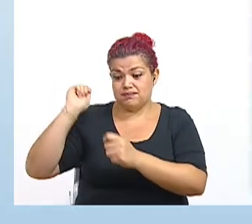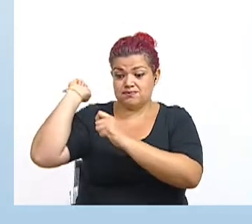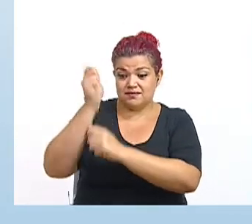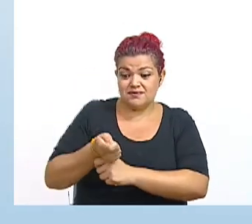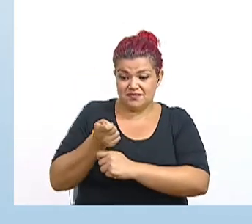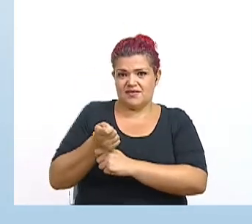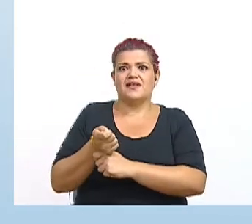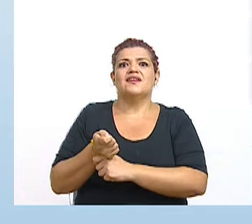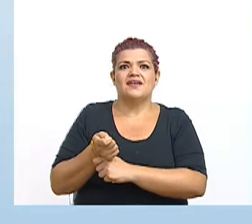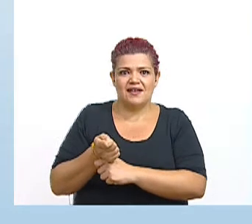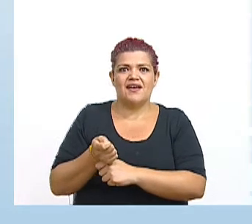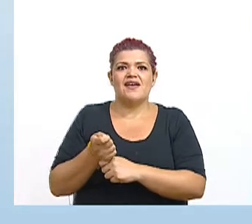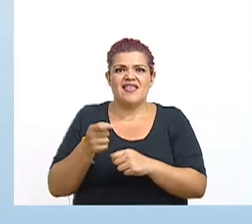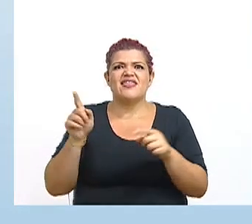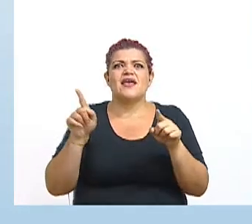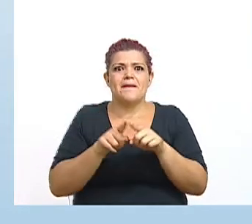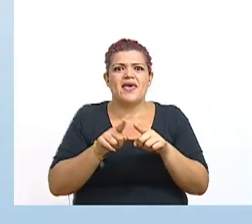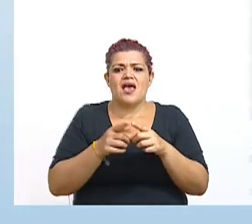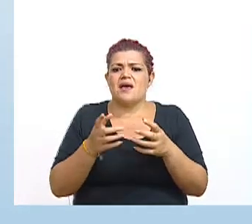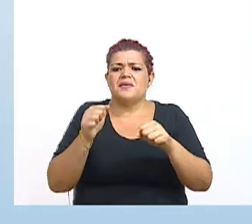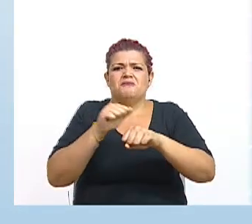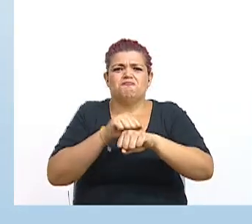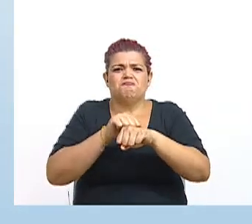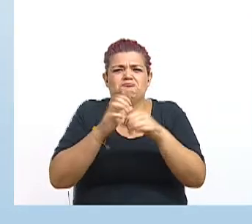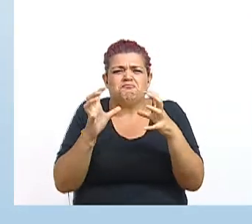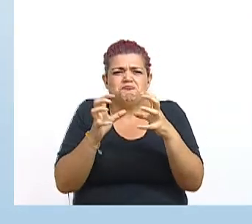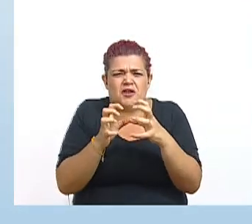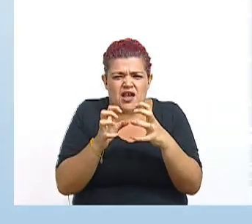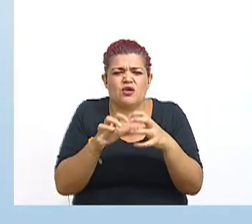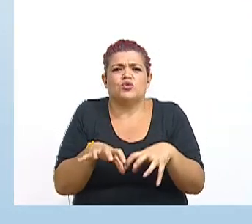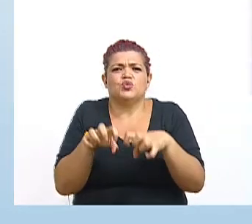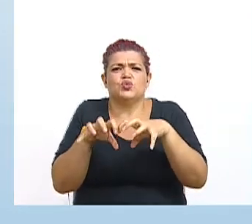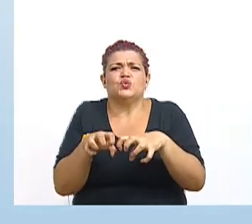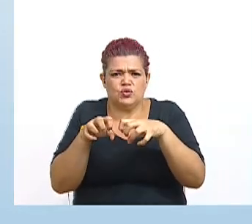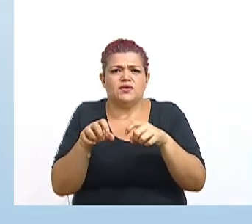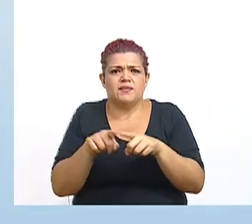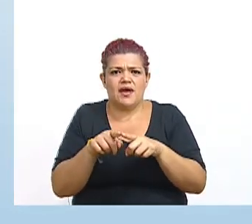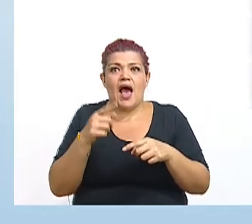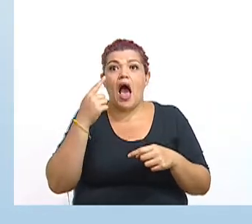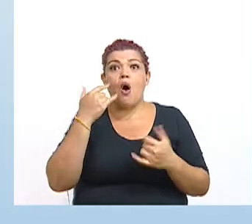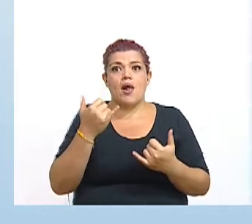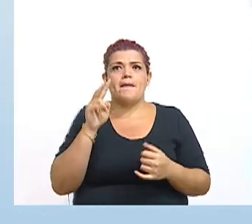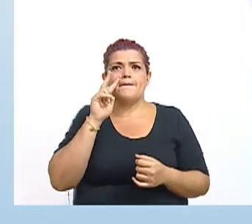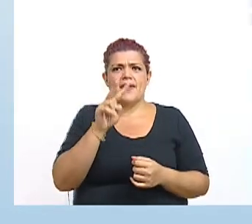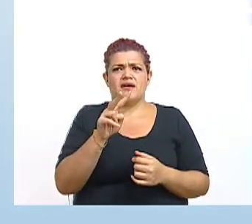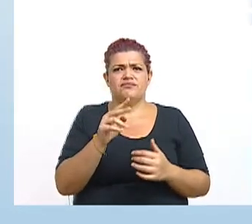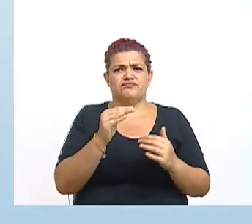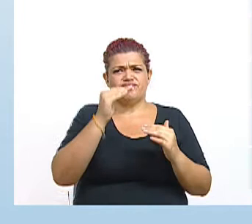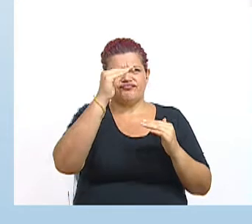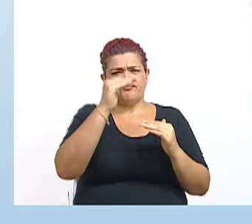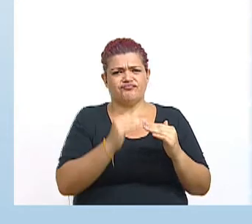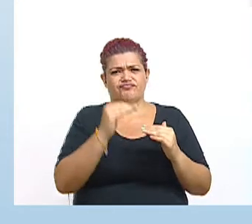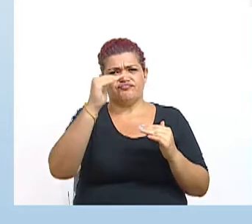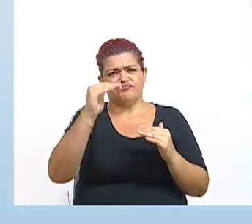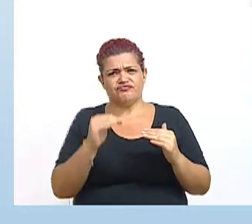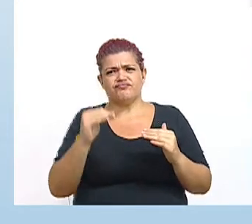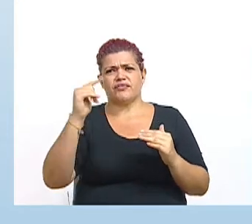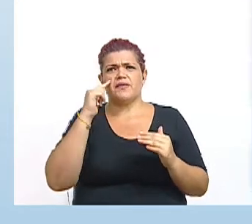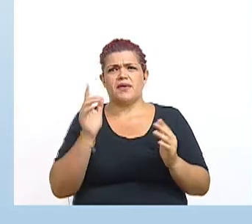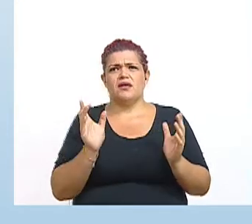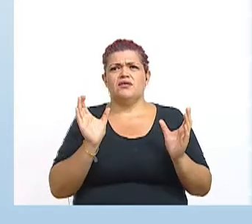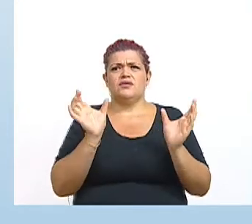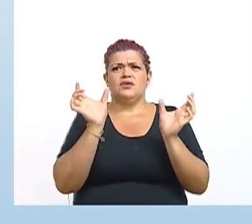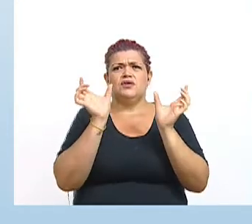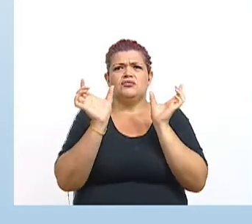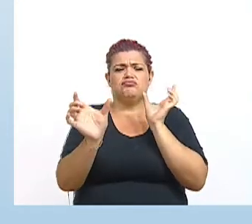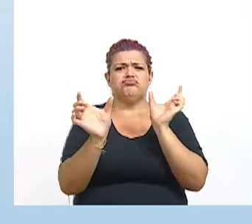la absorción de carbono. Ahora vamos a ver esos bloques en este gráfico de dos columnas.